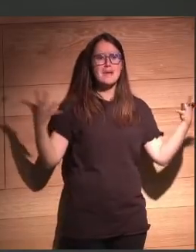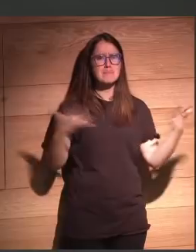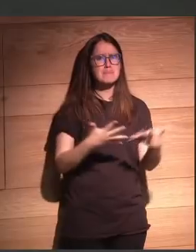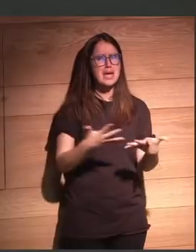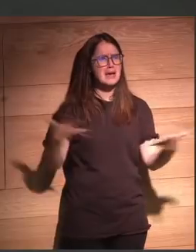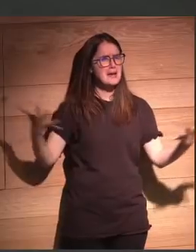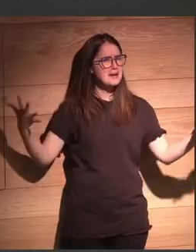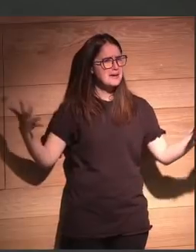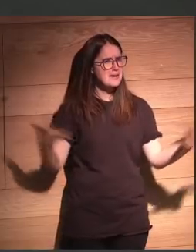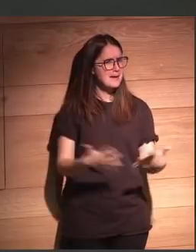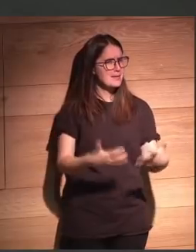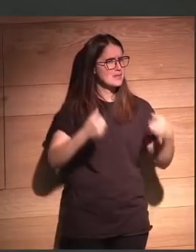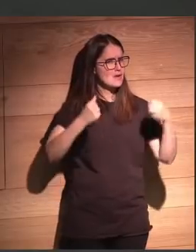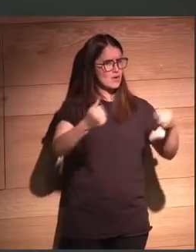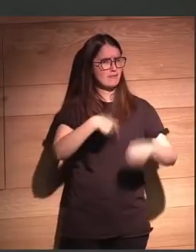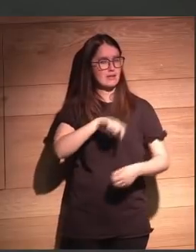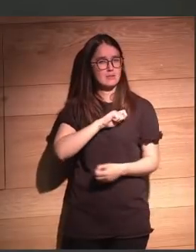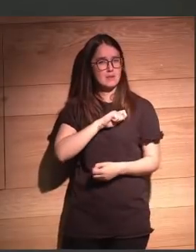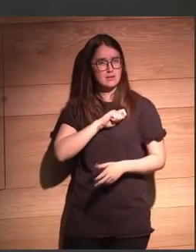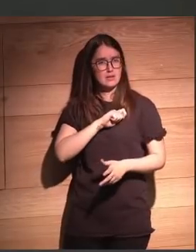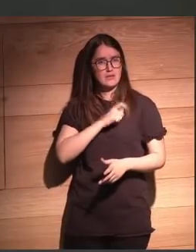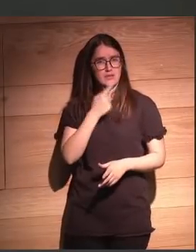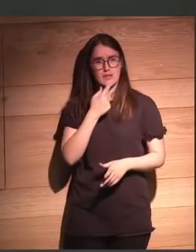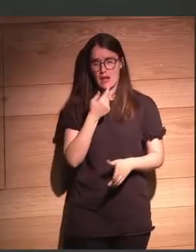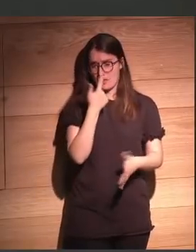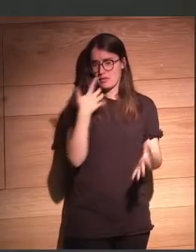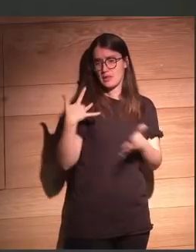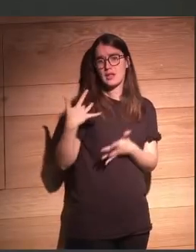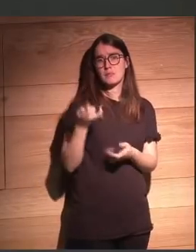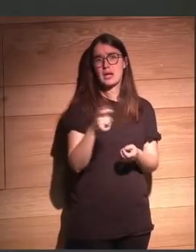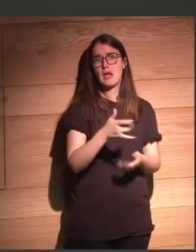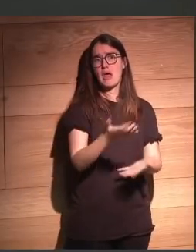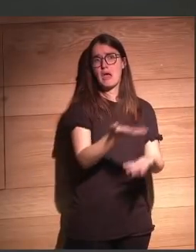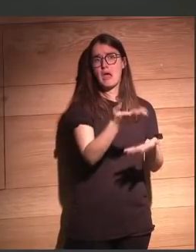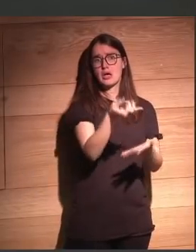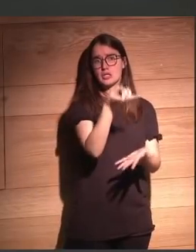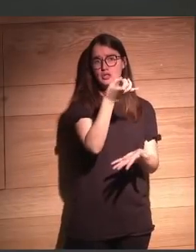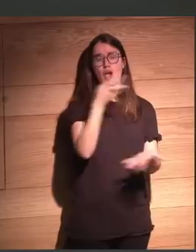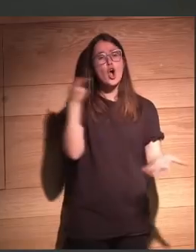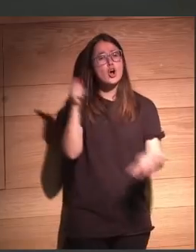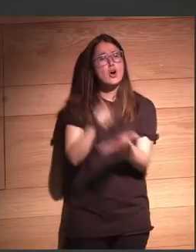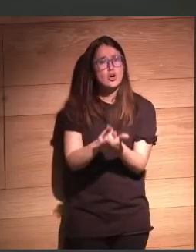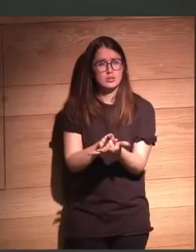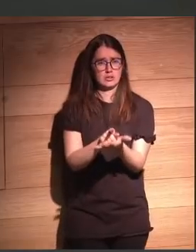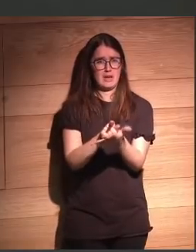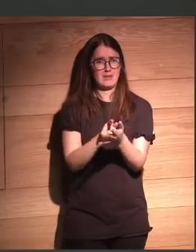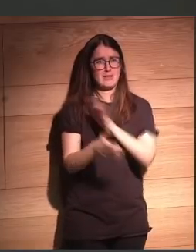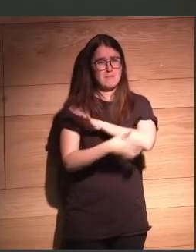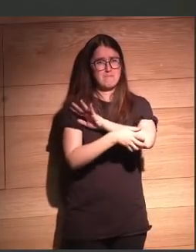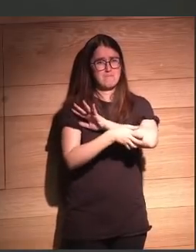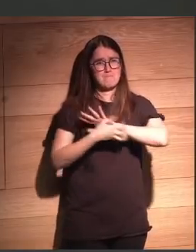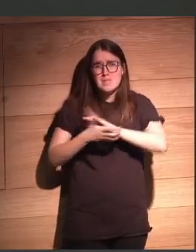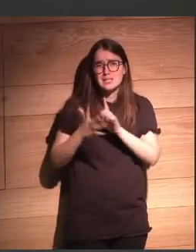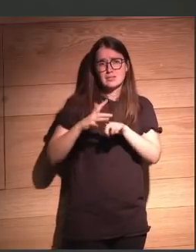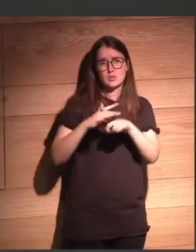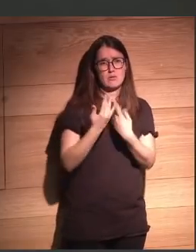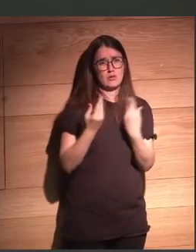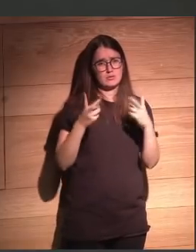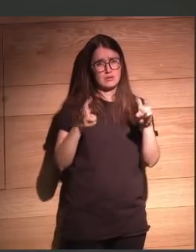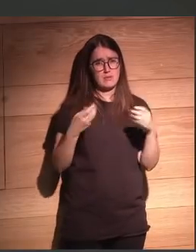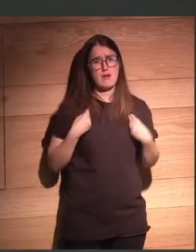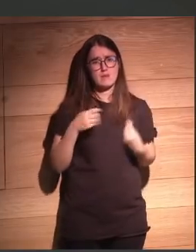emergencia abrumadora en España. Ríete de lo que hemos pasado hace 10 años, que estamos otra vez de nuevo en la más precaria de las situaciones de la